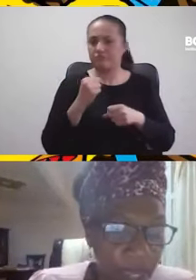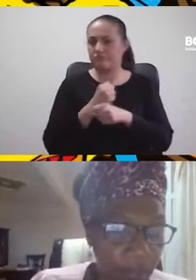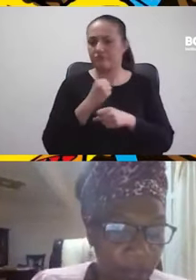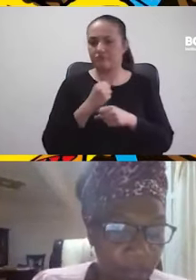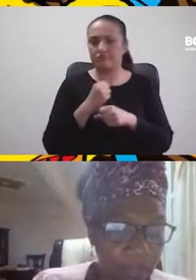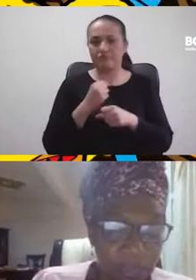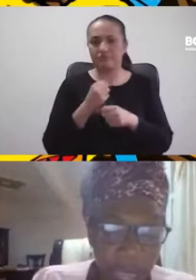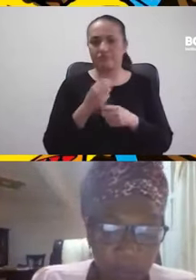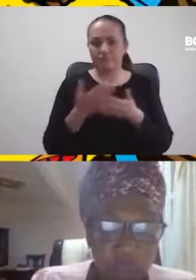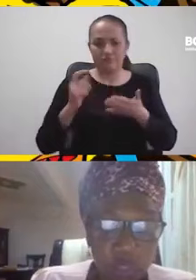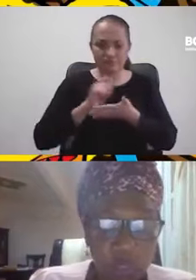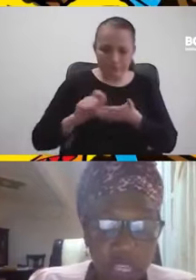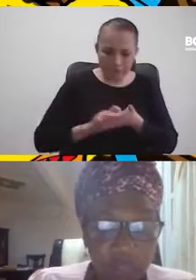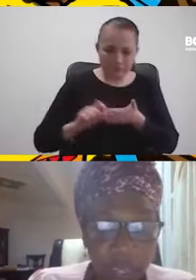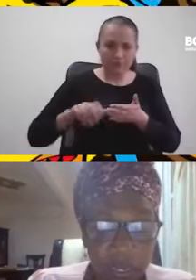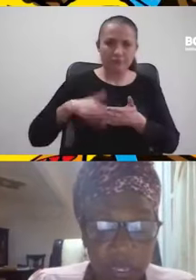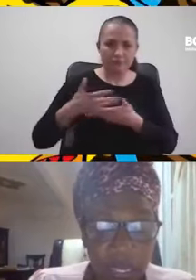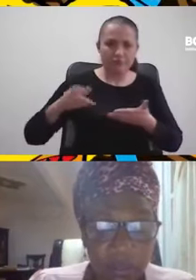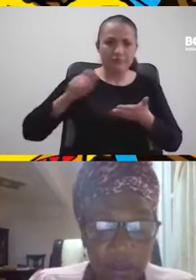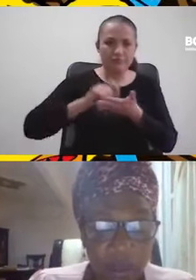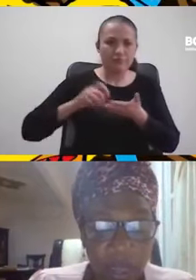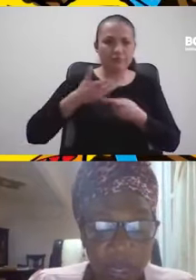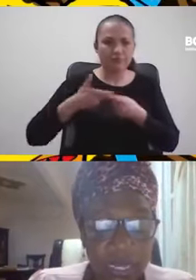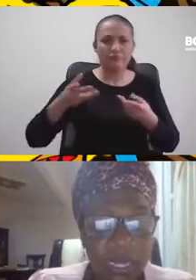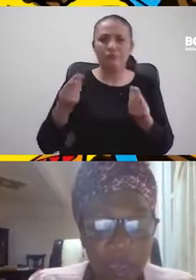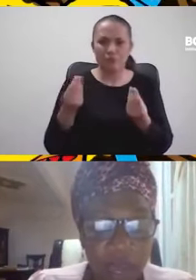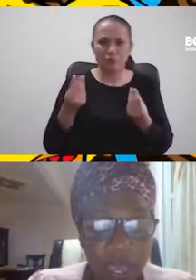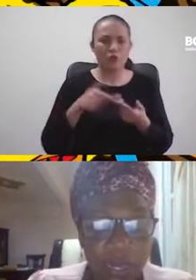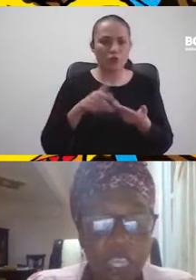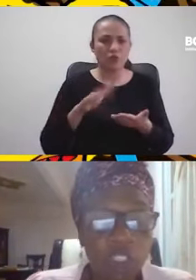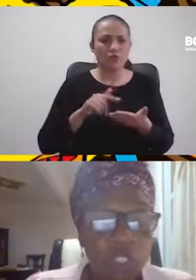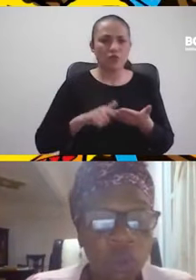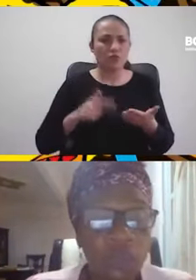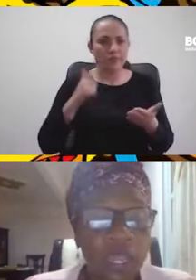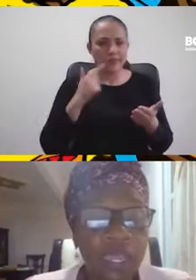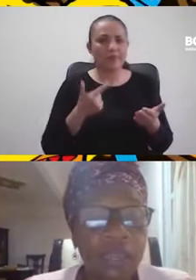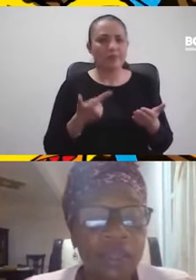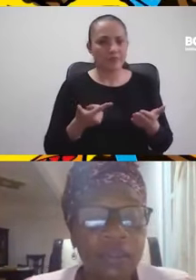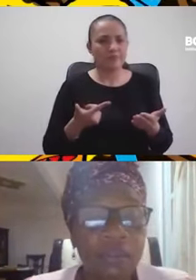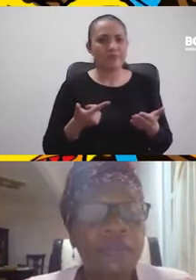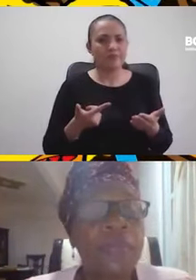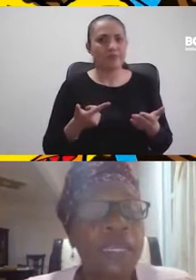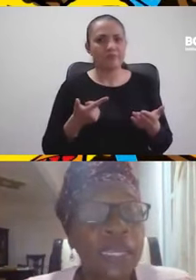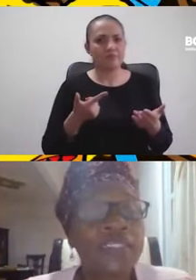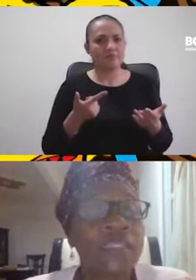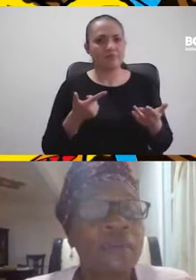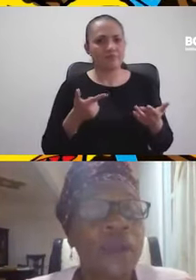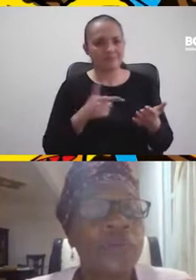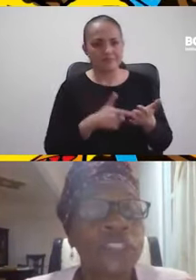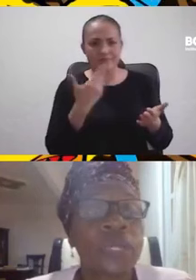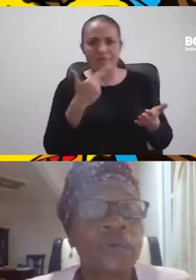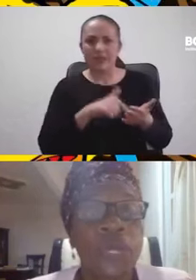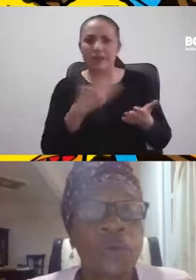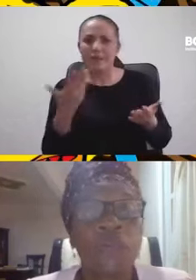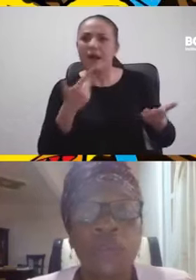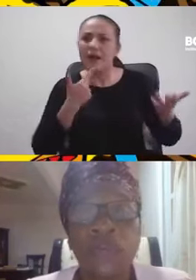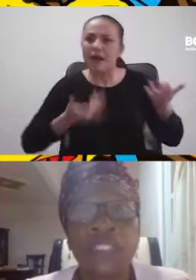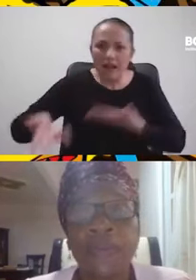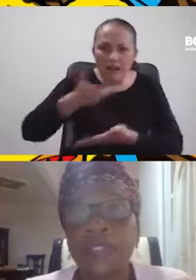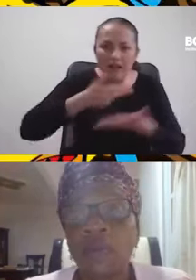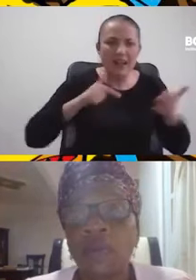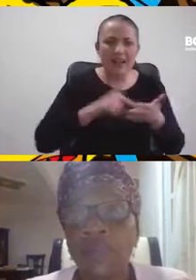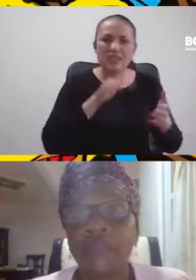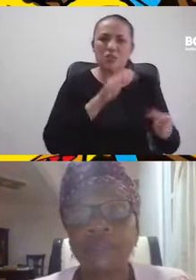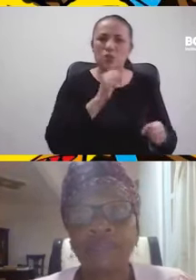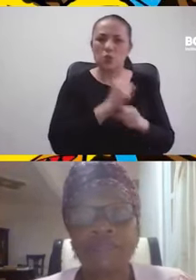Putas también, da mucho que ver y que trabajar y que hablar sobre este trabajo desarrollado con